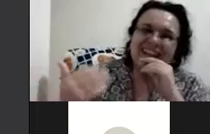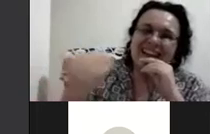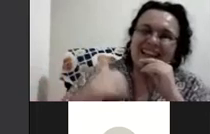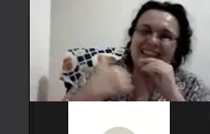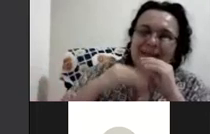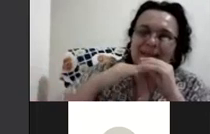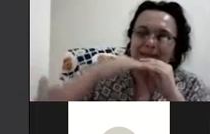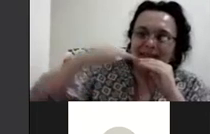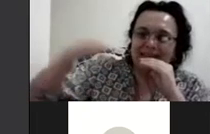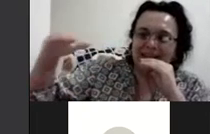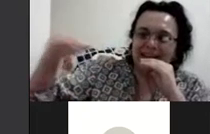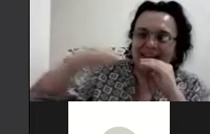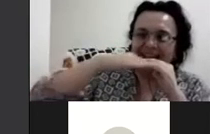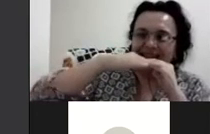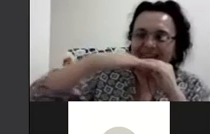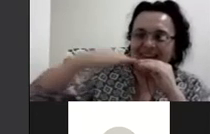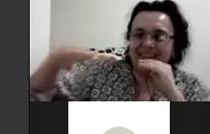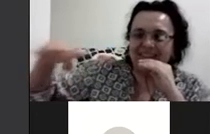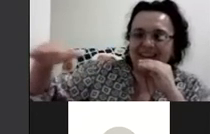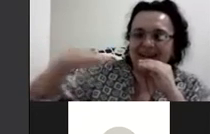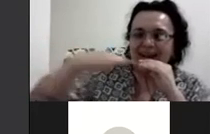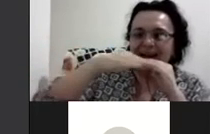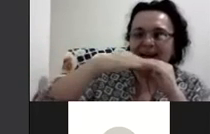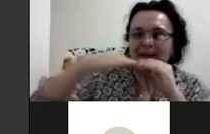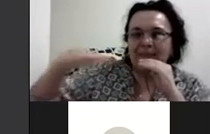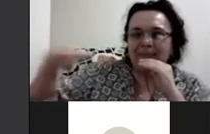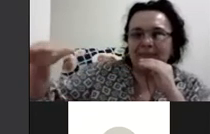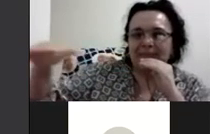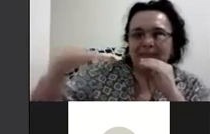O sea, la gente que debería estar